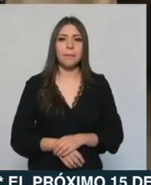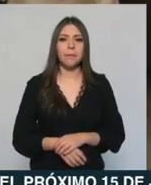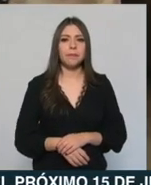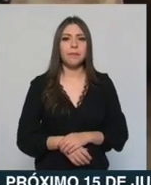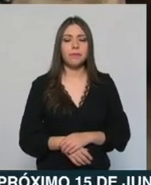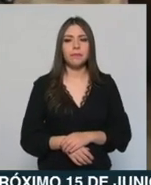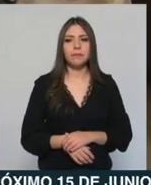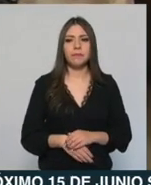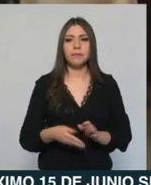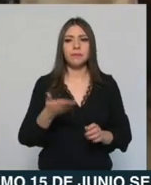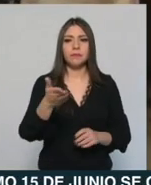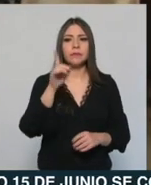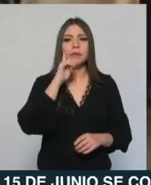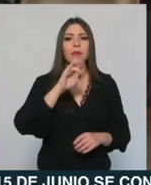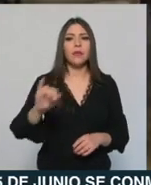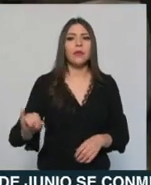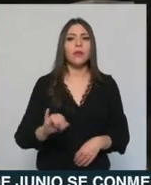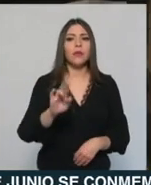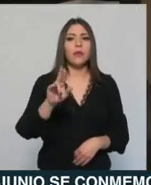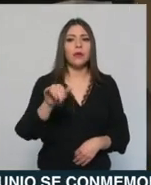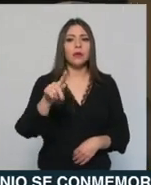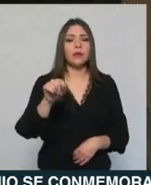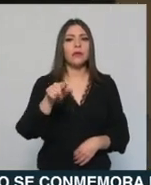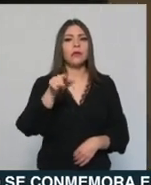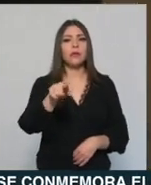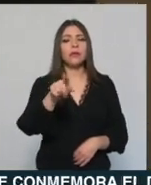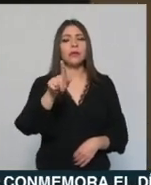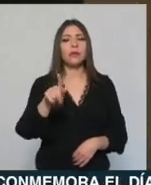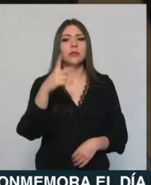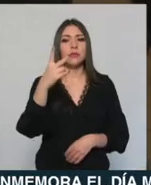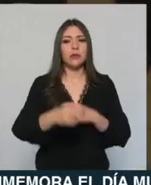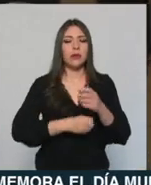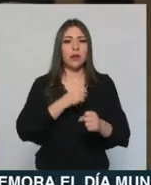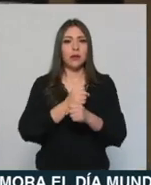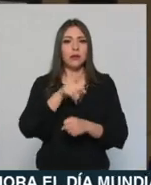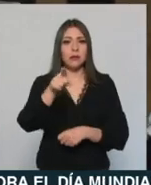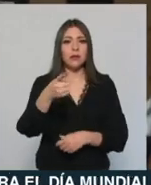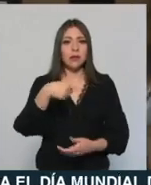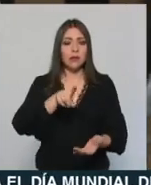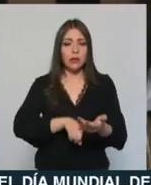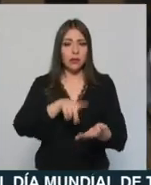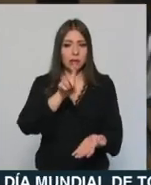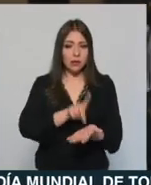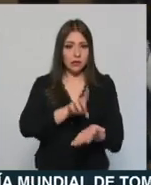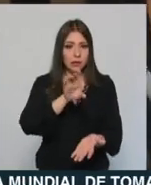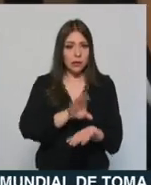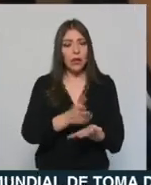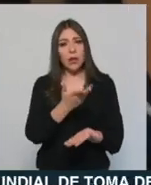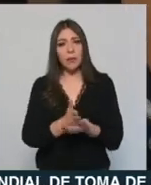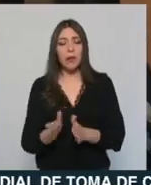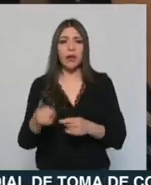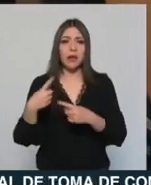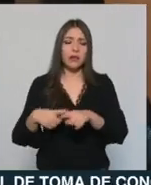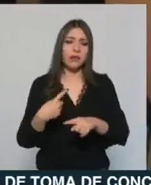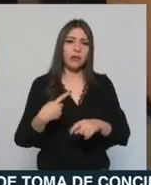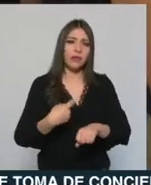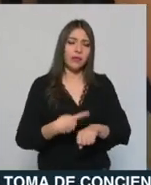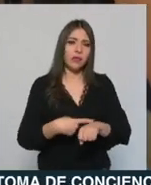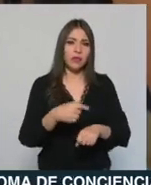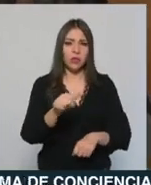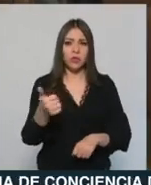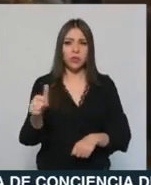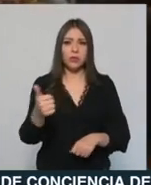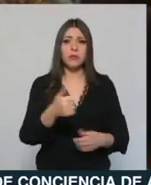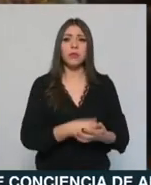Ella es Juanita, tiene 72 años, sufre discapacidad y otras enfermedades. Después de recibir una serie de rechazos porque